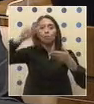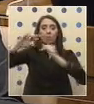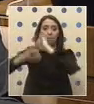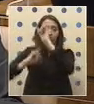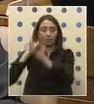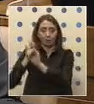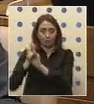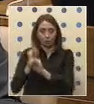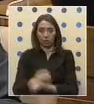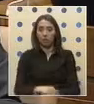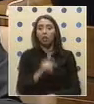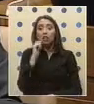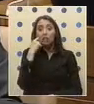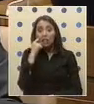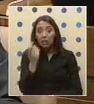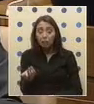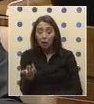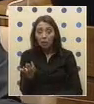Es decir,